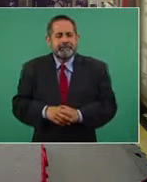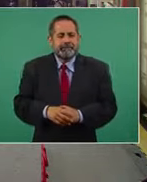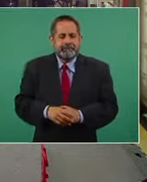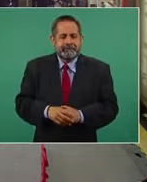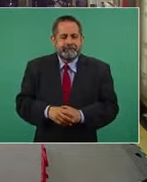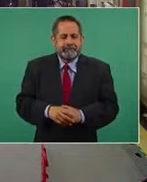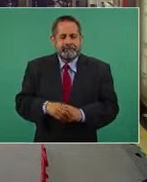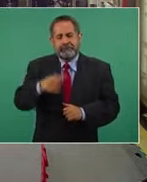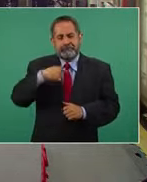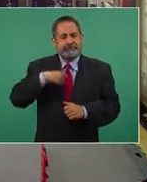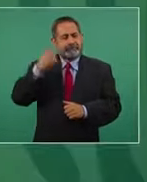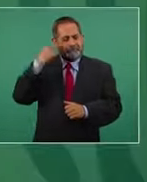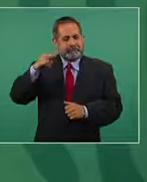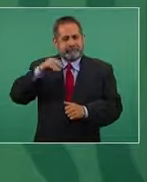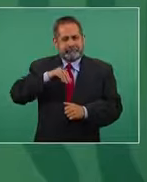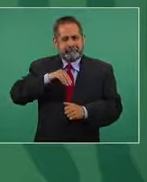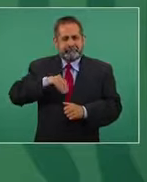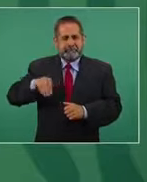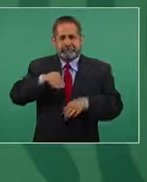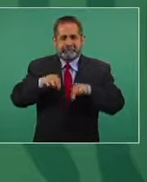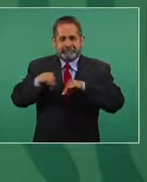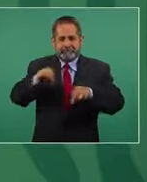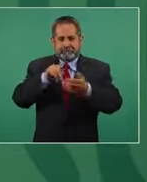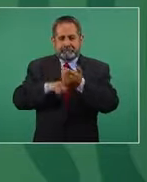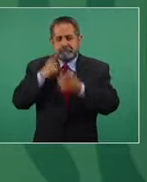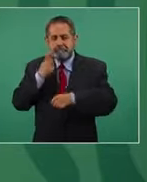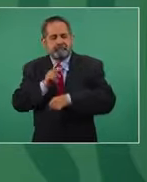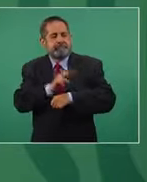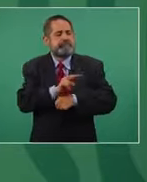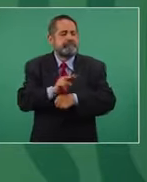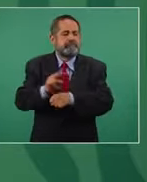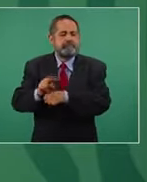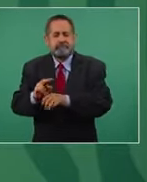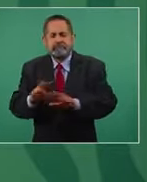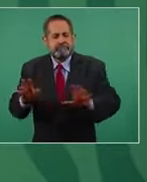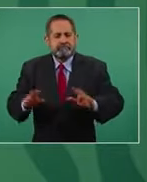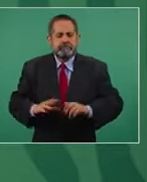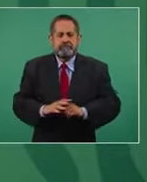Voy a hacer una gira de trabajo de supervisión.